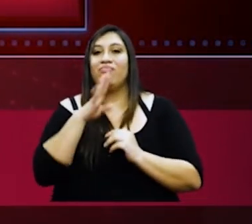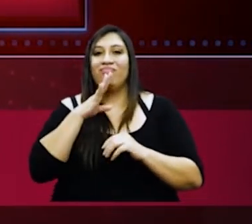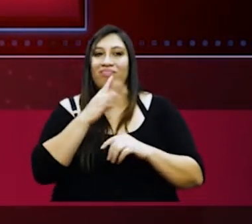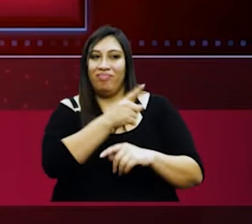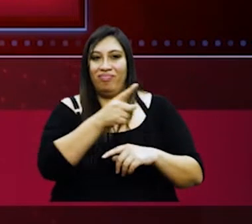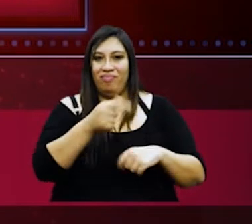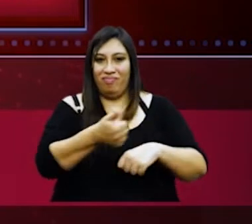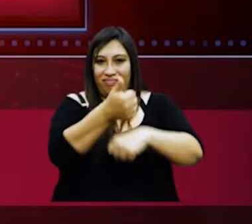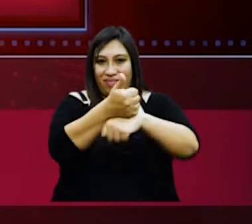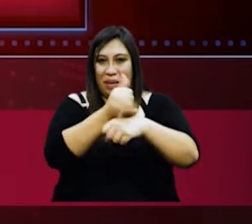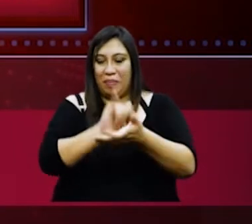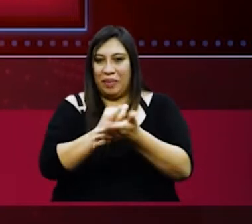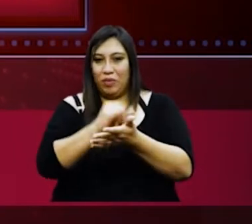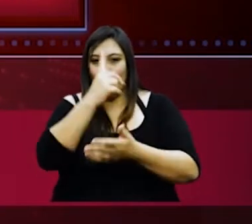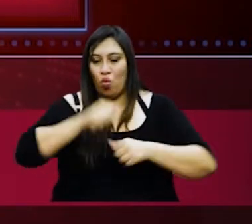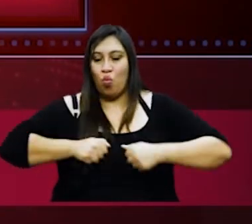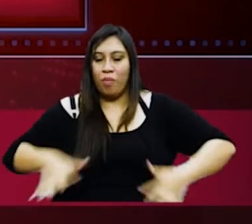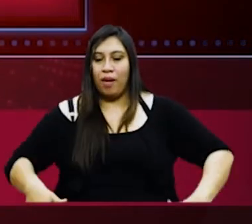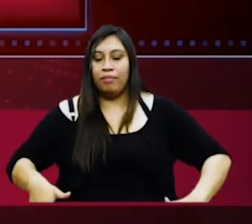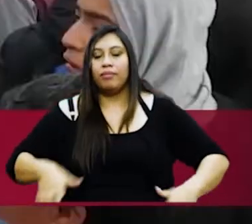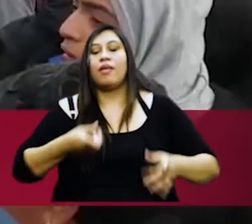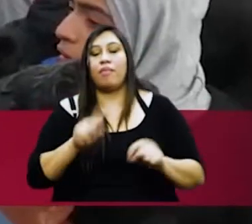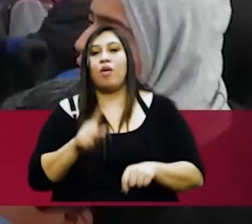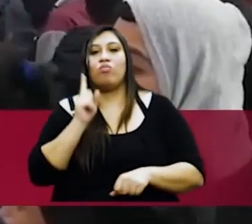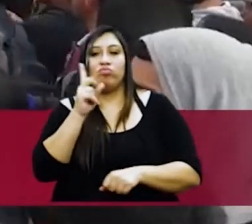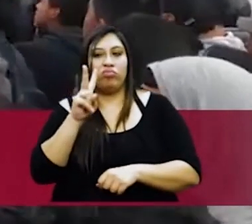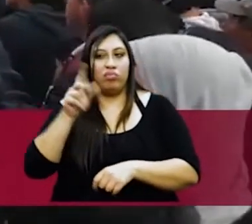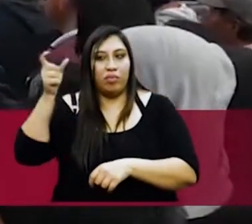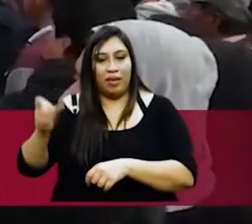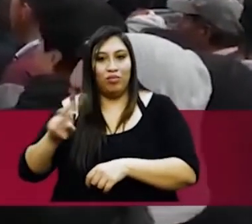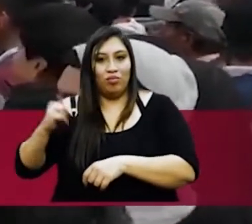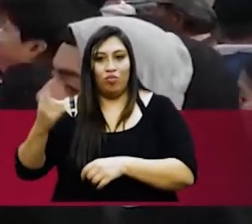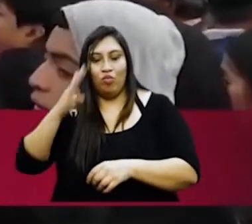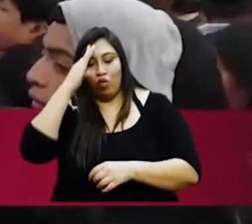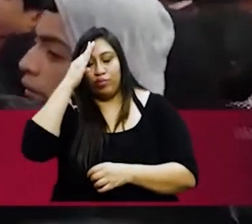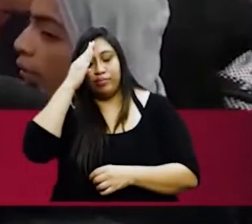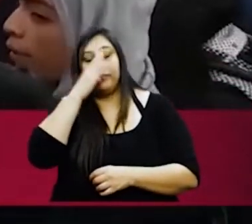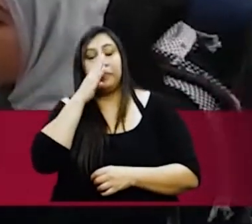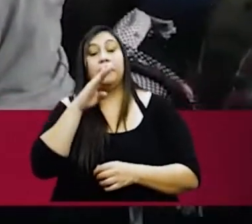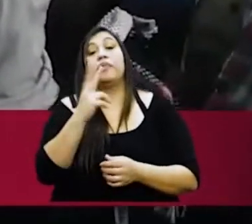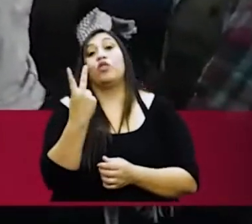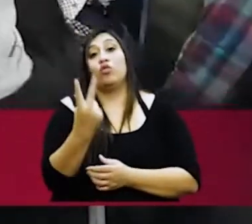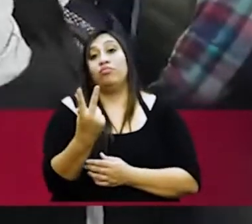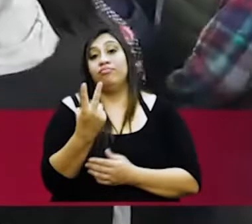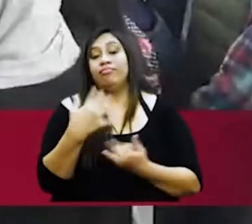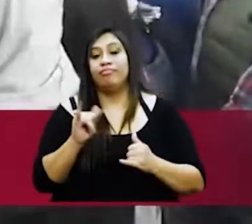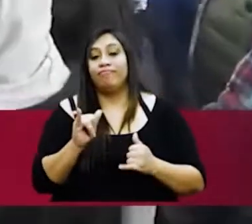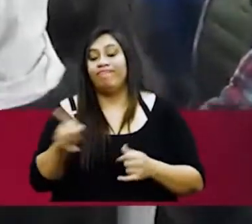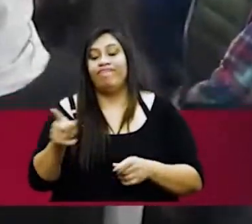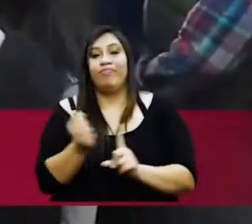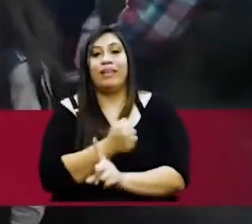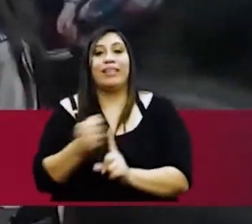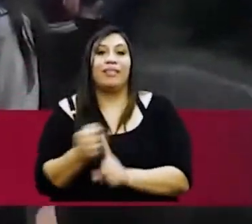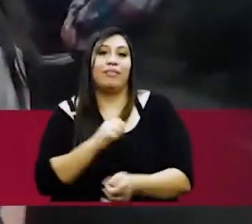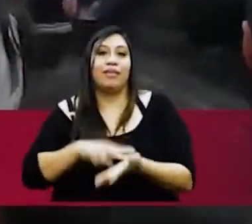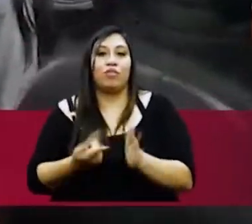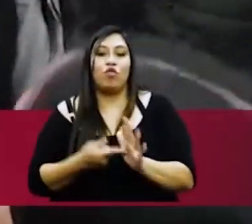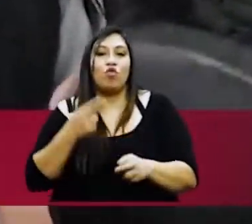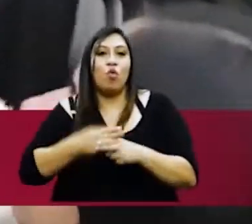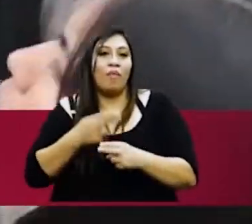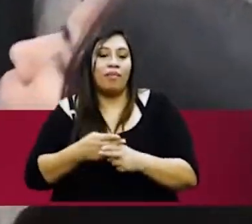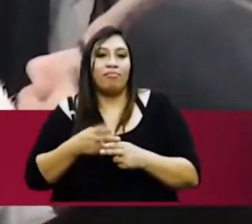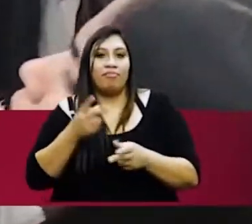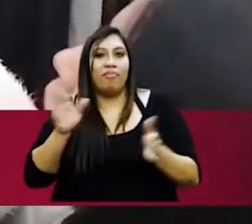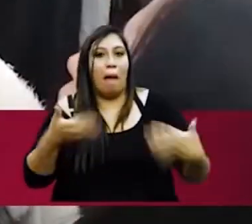el comandante de la estación de la policía de Cumbal y un patrullero, dos uniformados que al parecer fueron víctimas de lo que